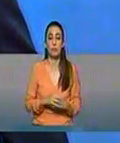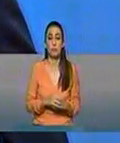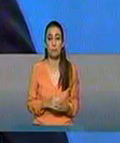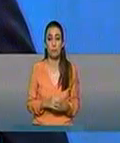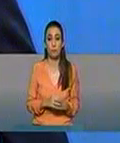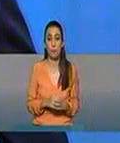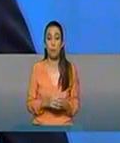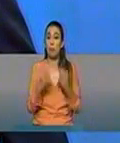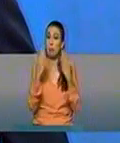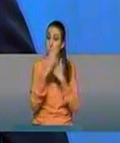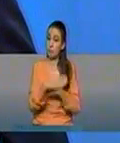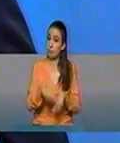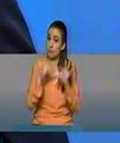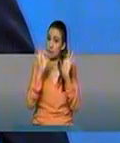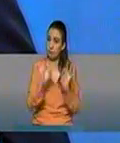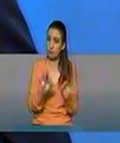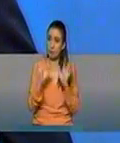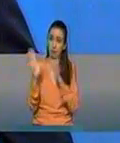Bueno, la situación actual